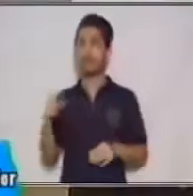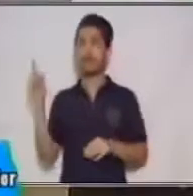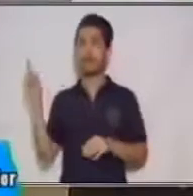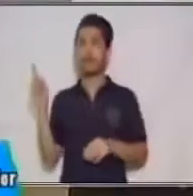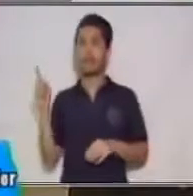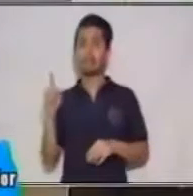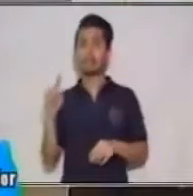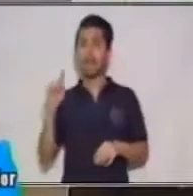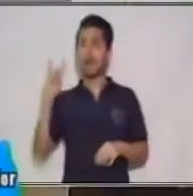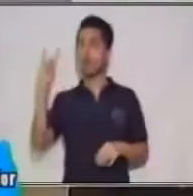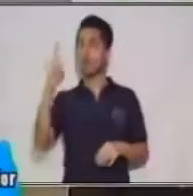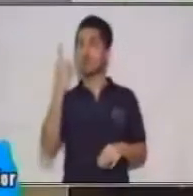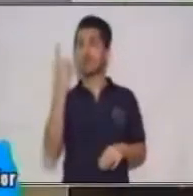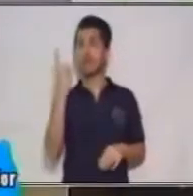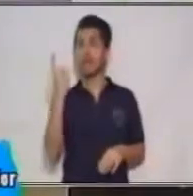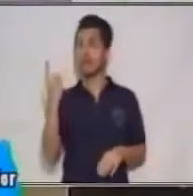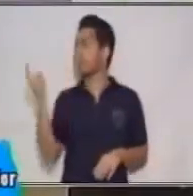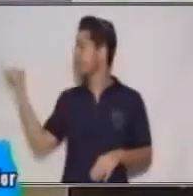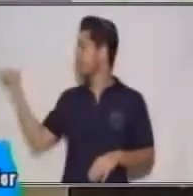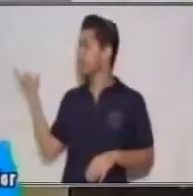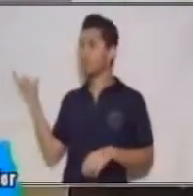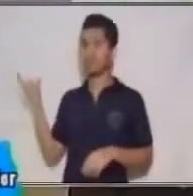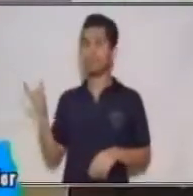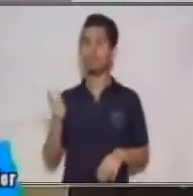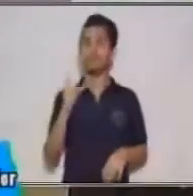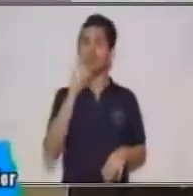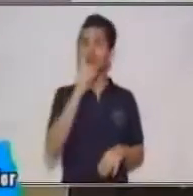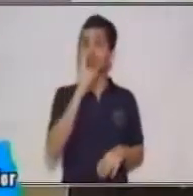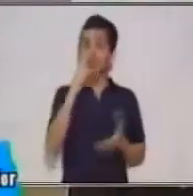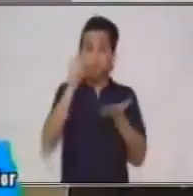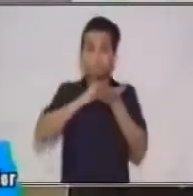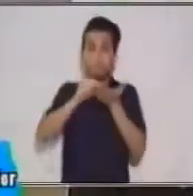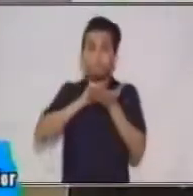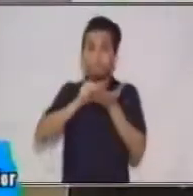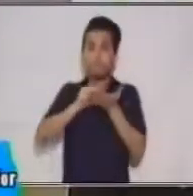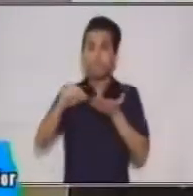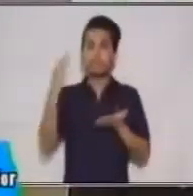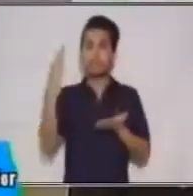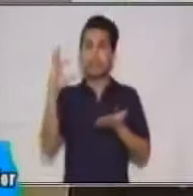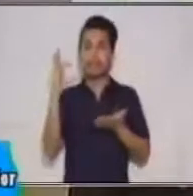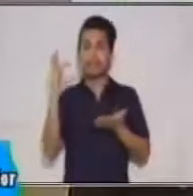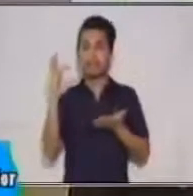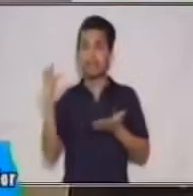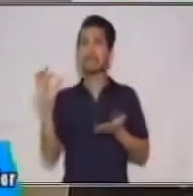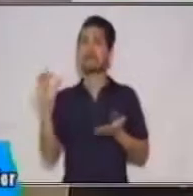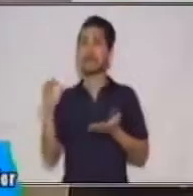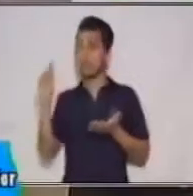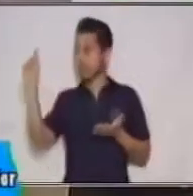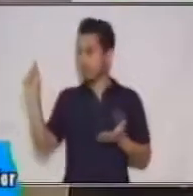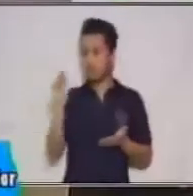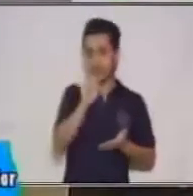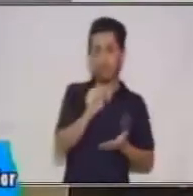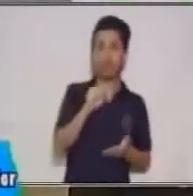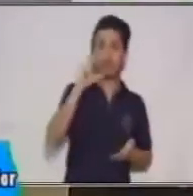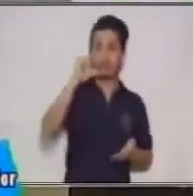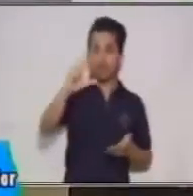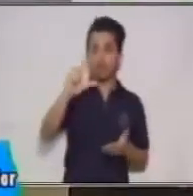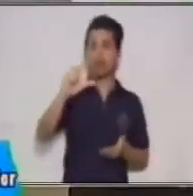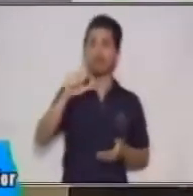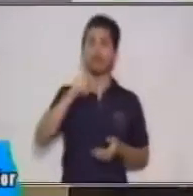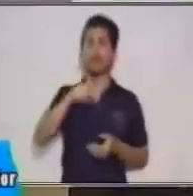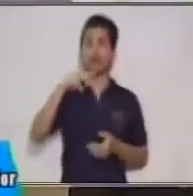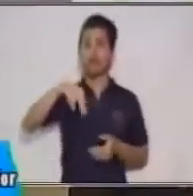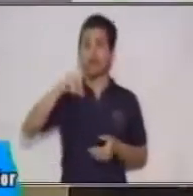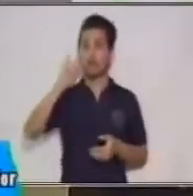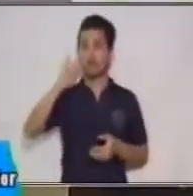unidad hay una parte pintada de color celeste. Este está indicando este número, el 1. Entonces aquí hay